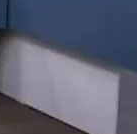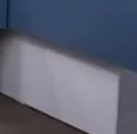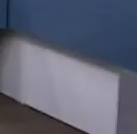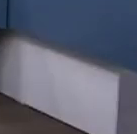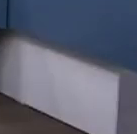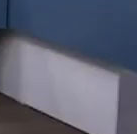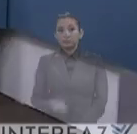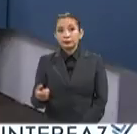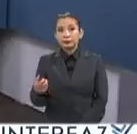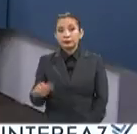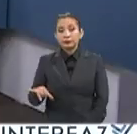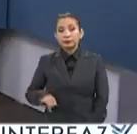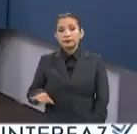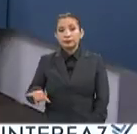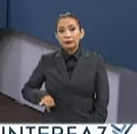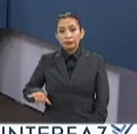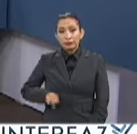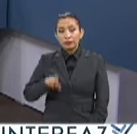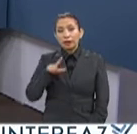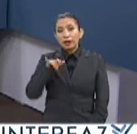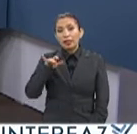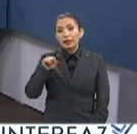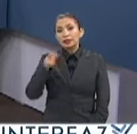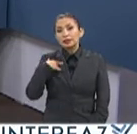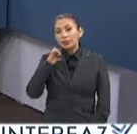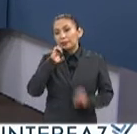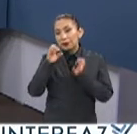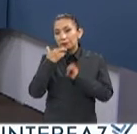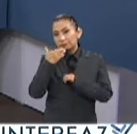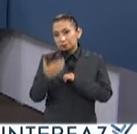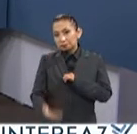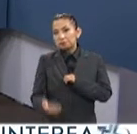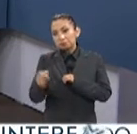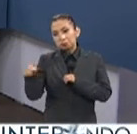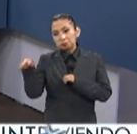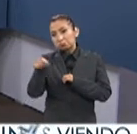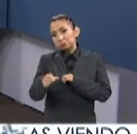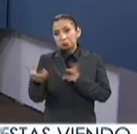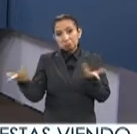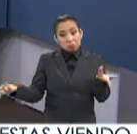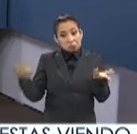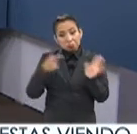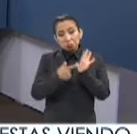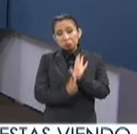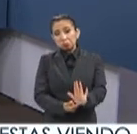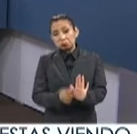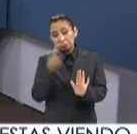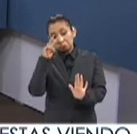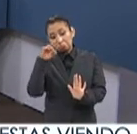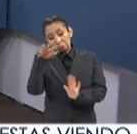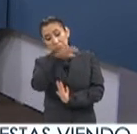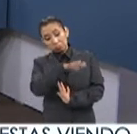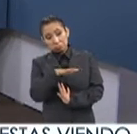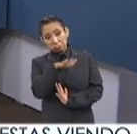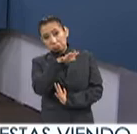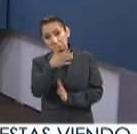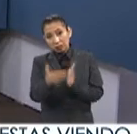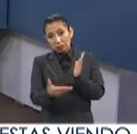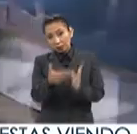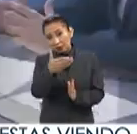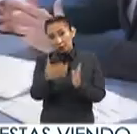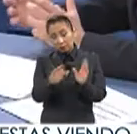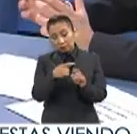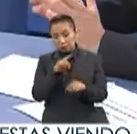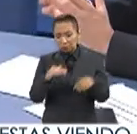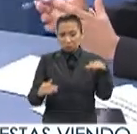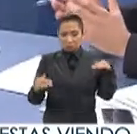Pues ahí está interesante, Elis, ese trabajo que hiciste, entrevistas muy buenas en términos de que nos muestran una realidad a veces muy